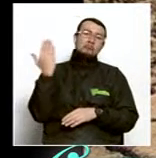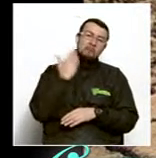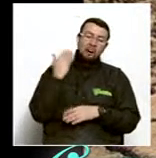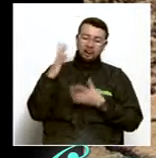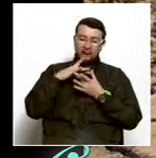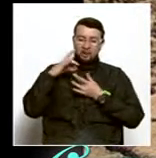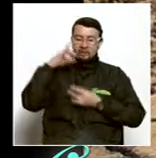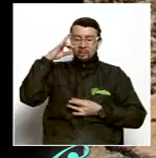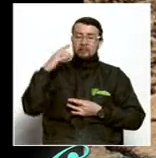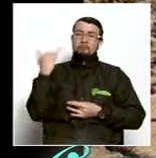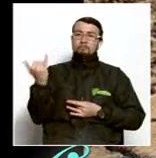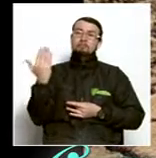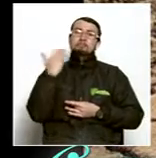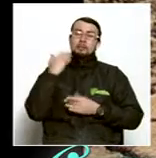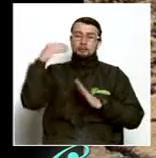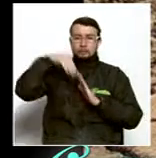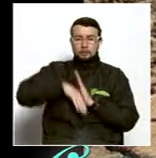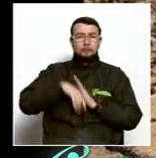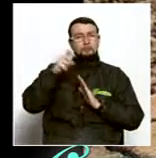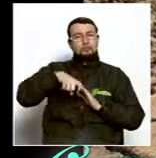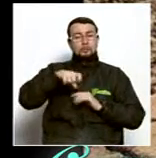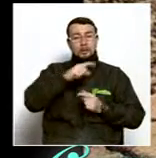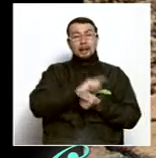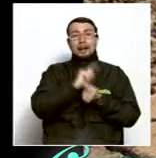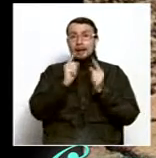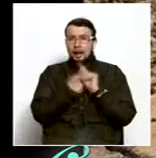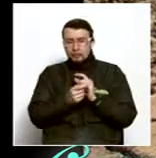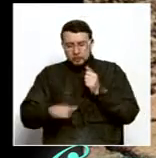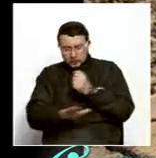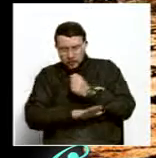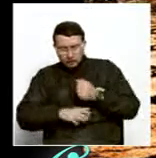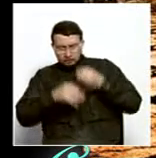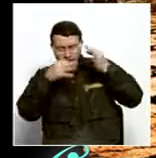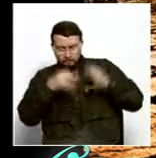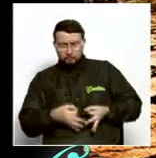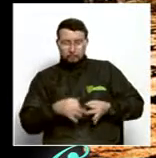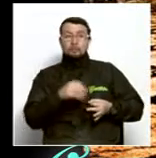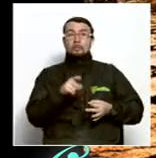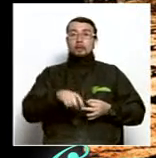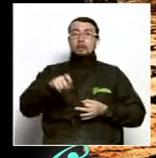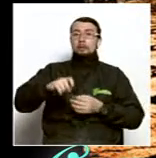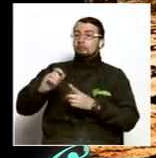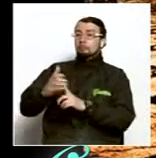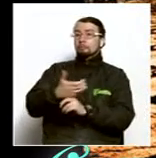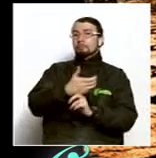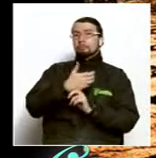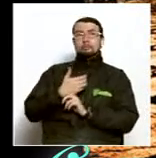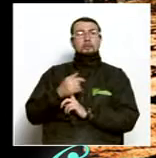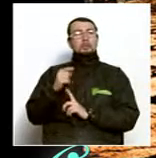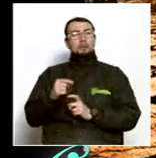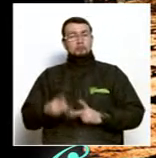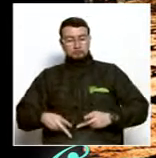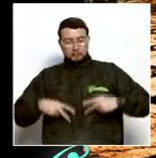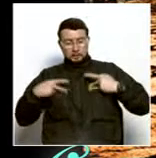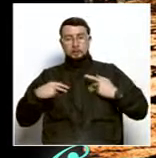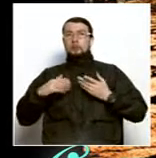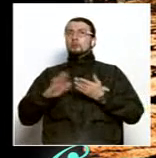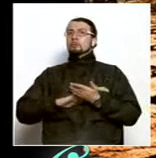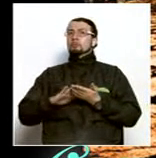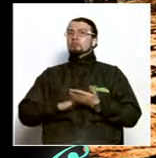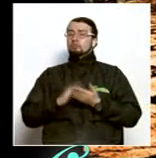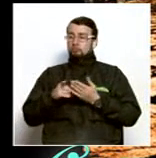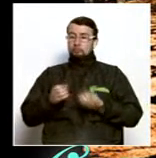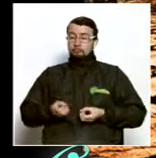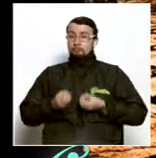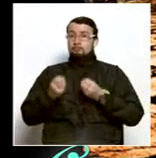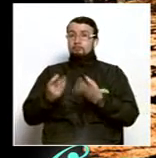que se necesitan cambios estructurales que realmente lleven hacia la conservación y protección de la vida y lograr ese